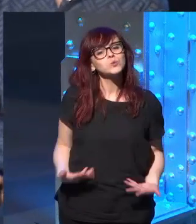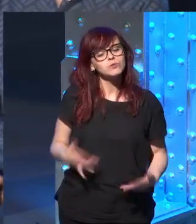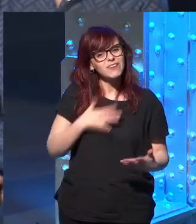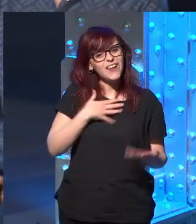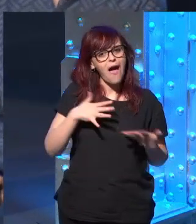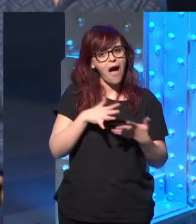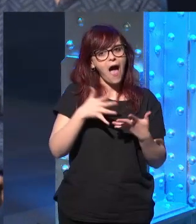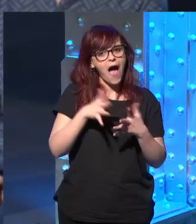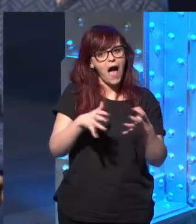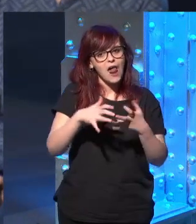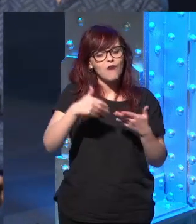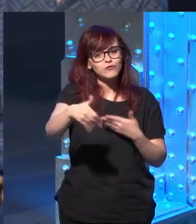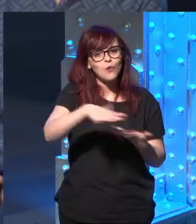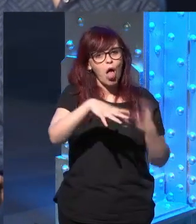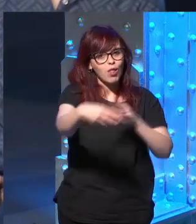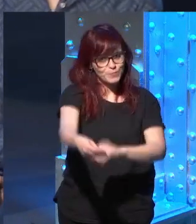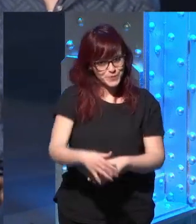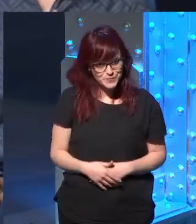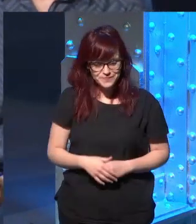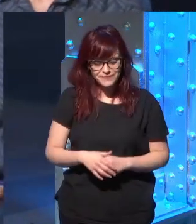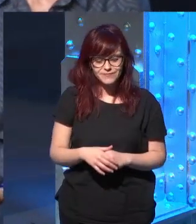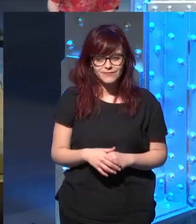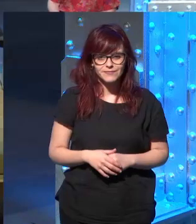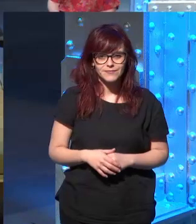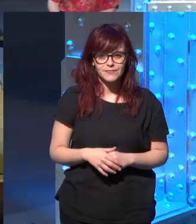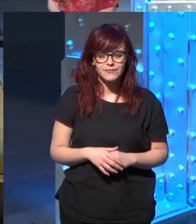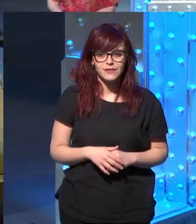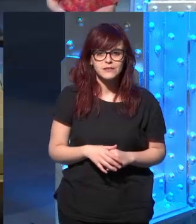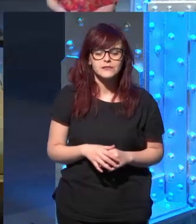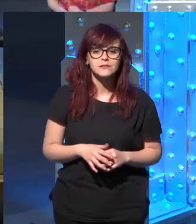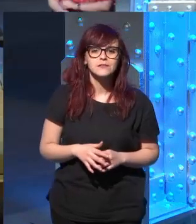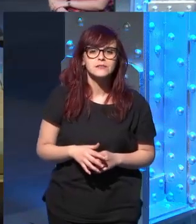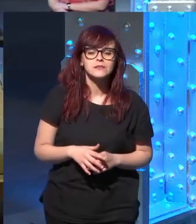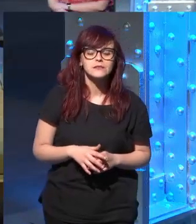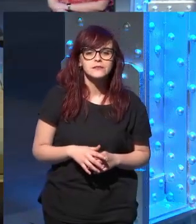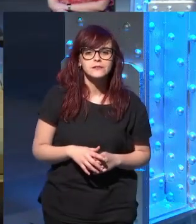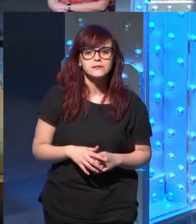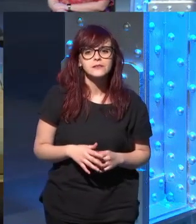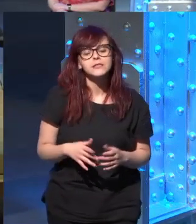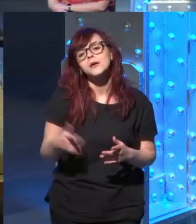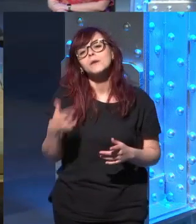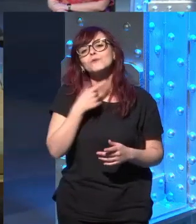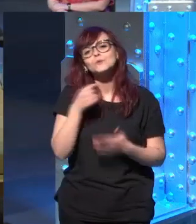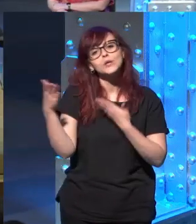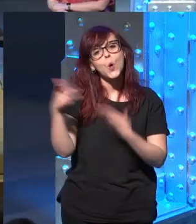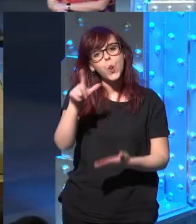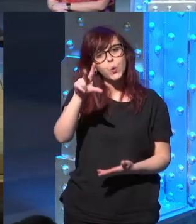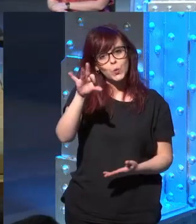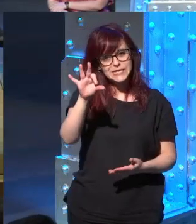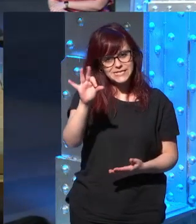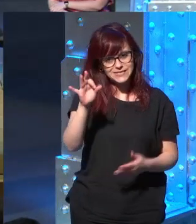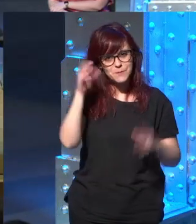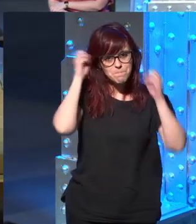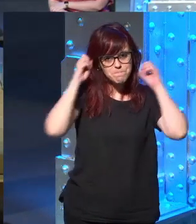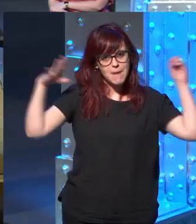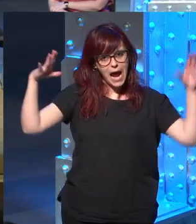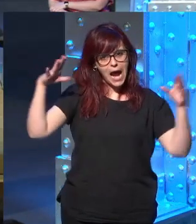a eso, ¿no? Y lo intento. Ahora sí que me gustaría invitar a Luis, a otro marciano, para que